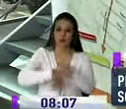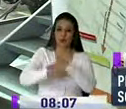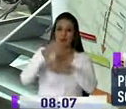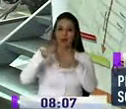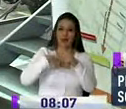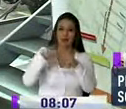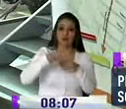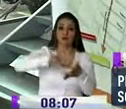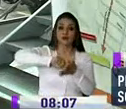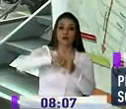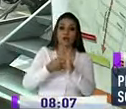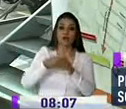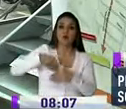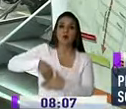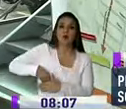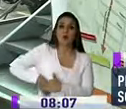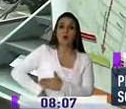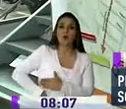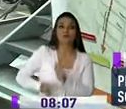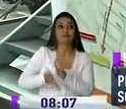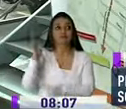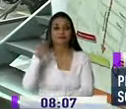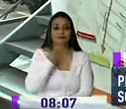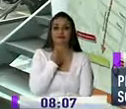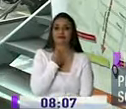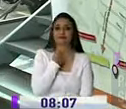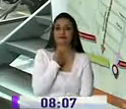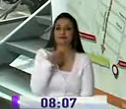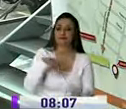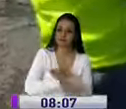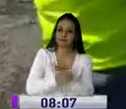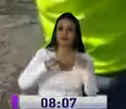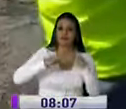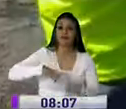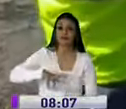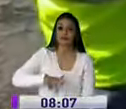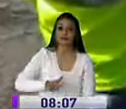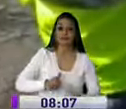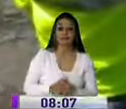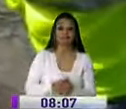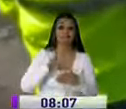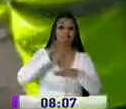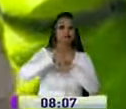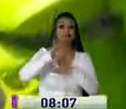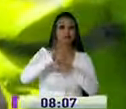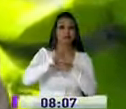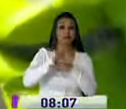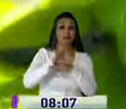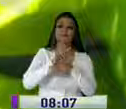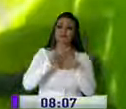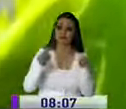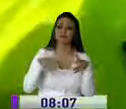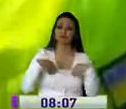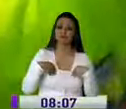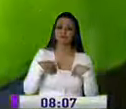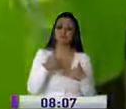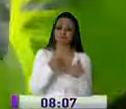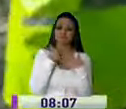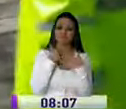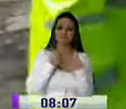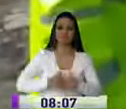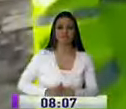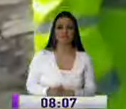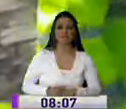pueden haberse llevado una copia de la llave, que eso es lo que también ocurre. Pequeños consejos, pero muy útiles. En Quito informó